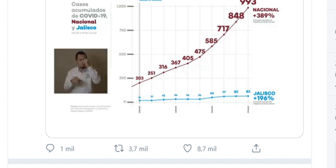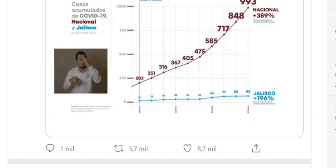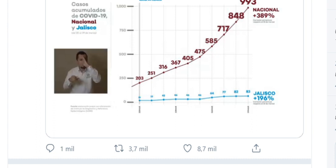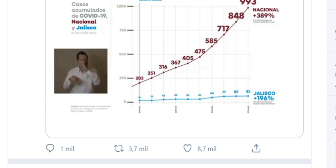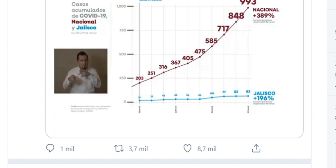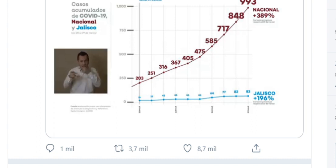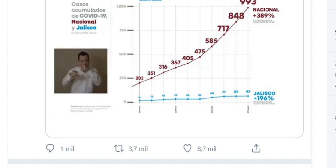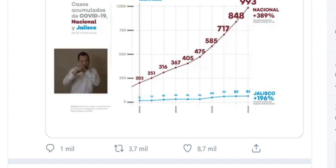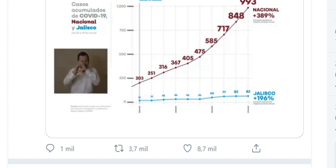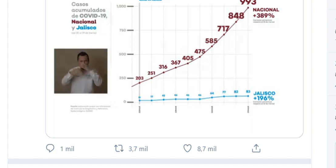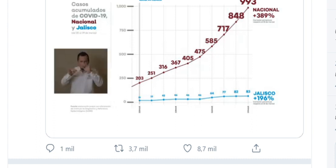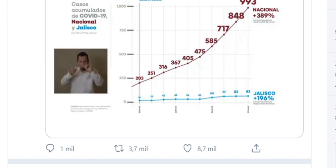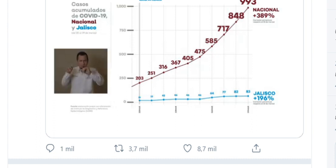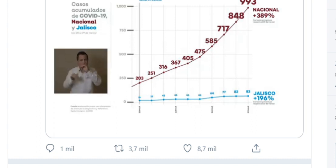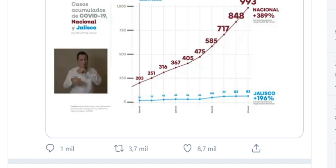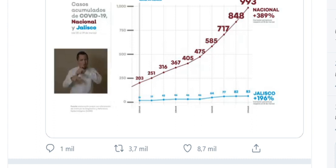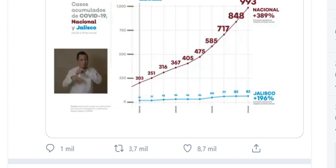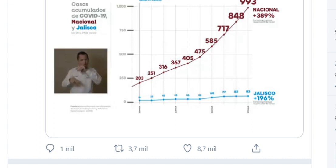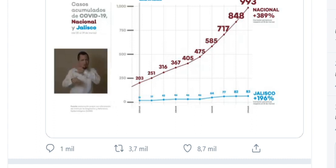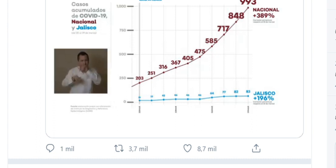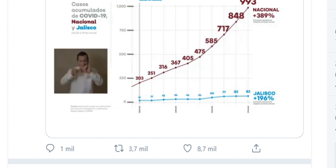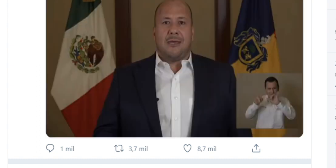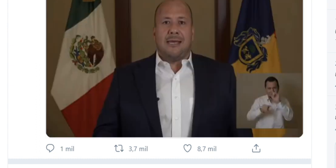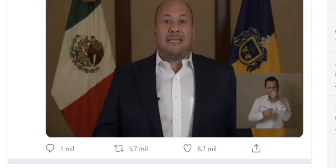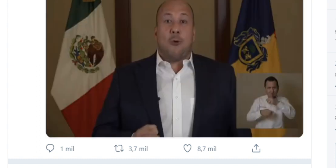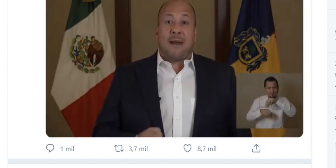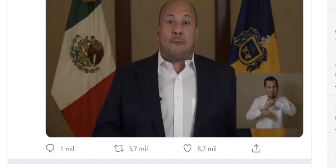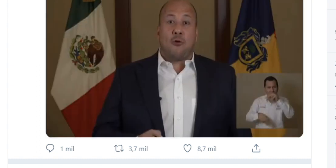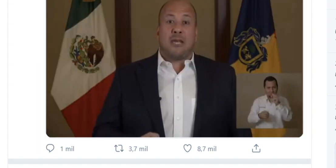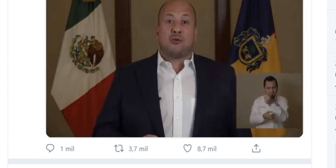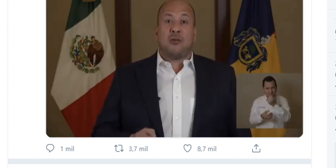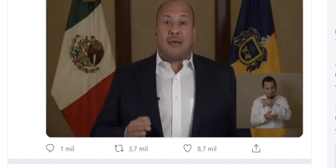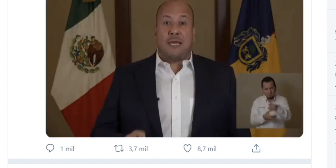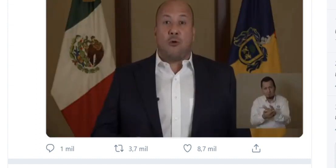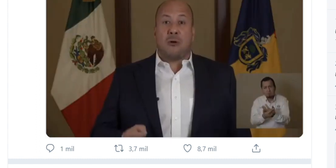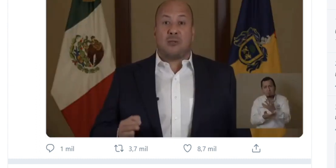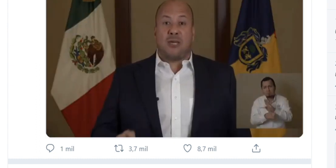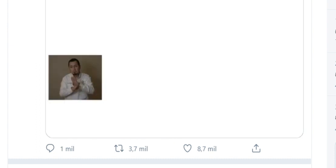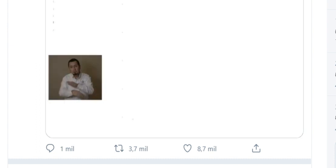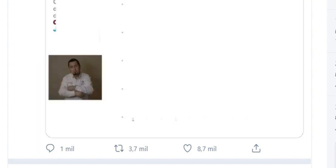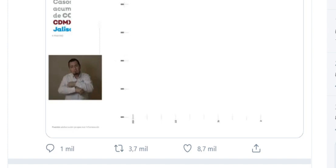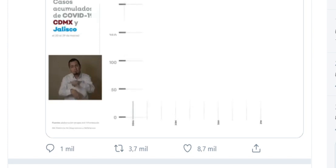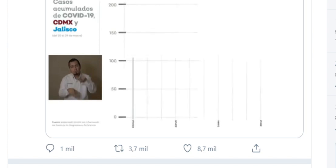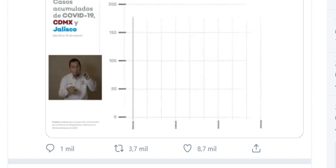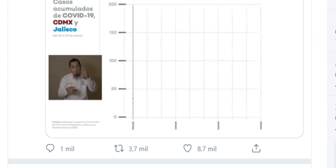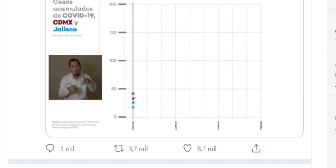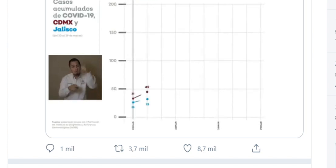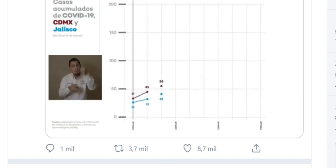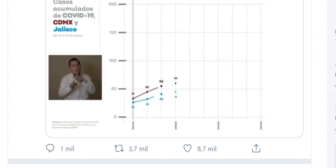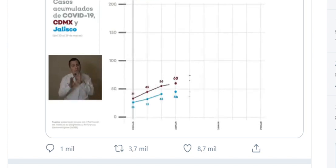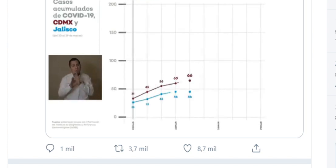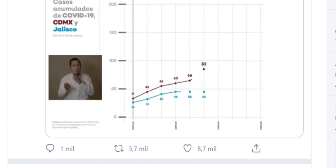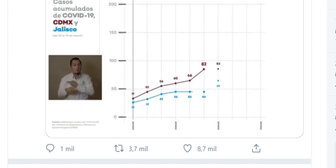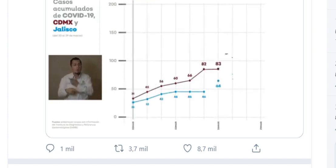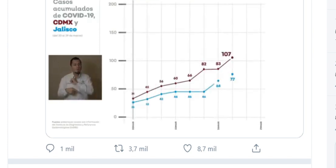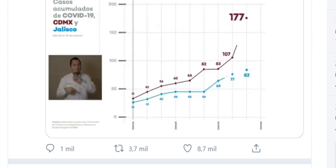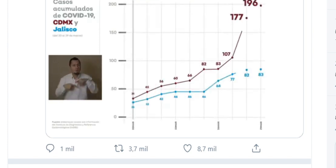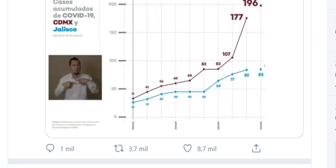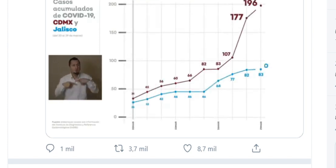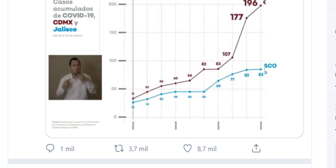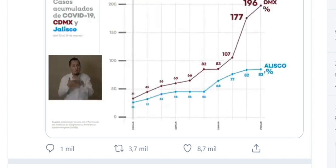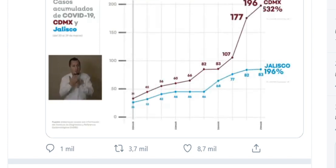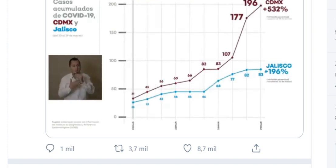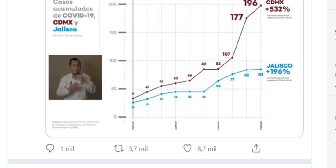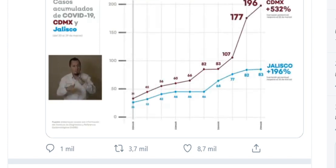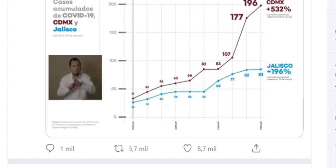a la mitad de la velocidad del país en su conjunto. Si comparamos lo que sucedió aquí con lo que sucedió en la Ciudad de México durante estos 9 días,